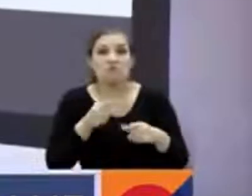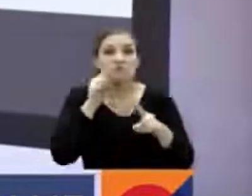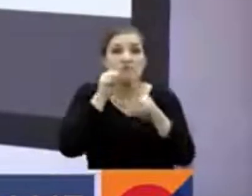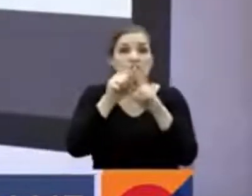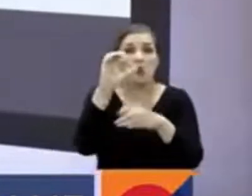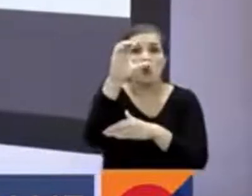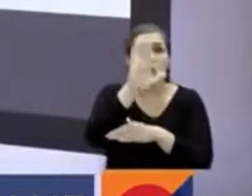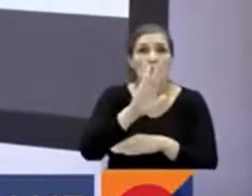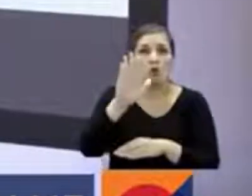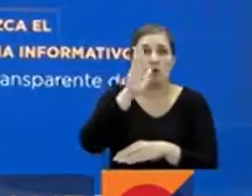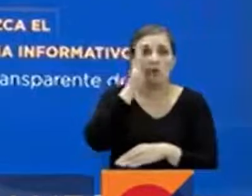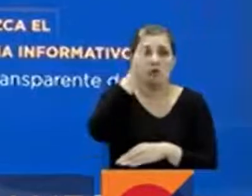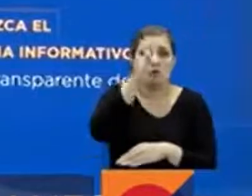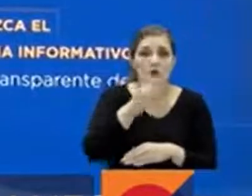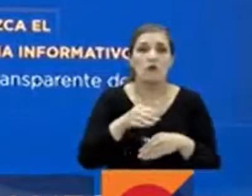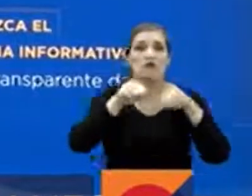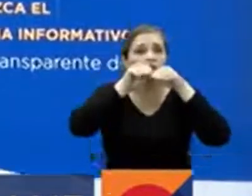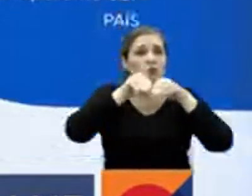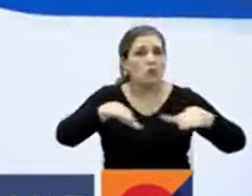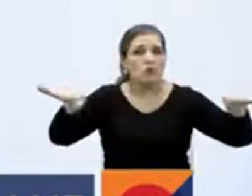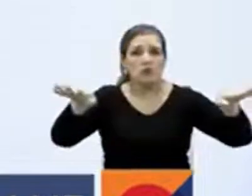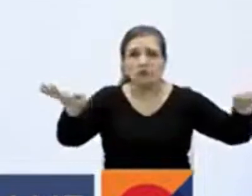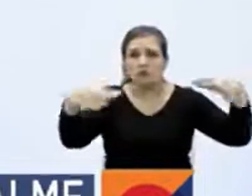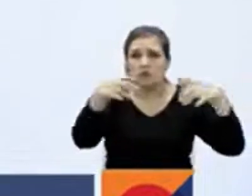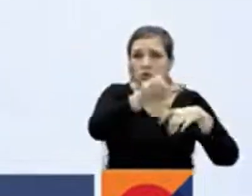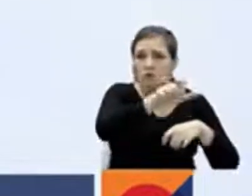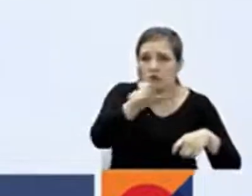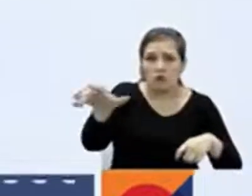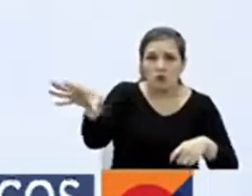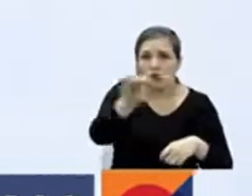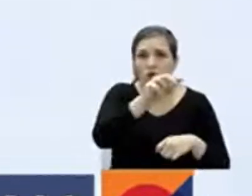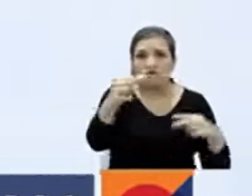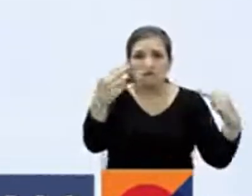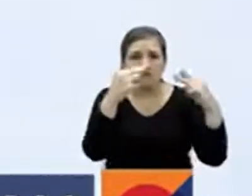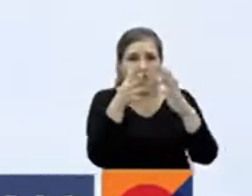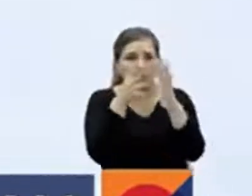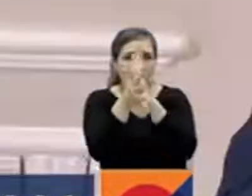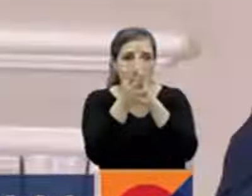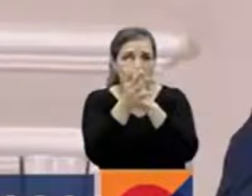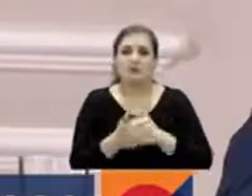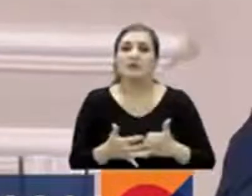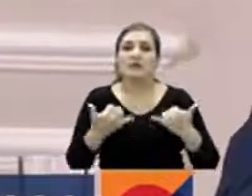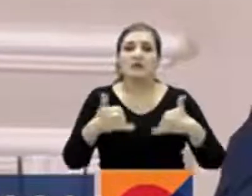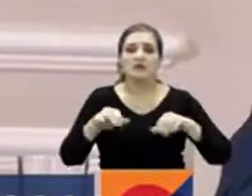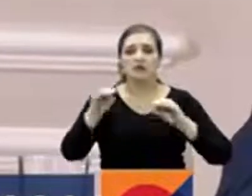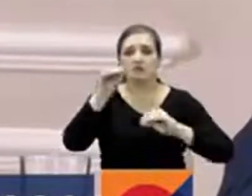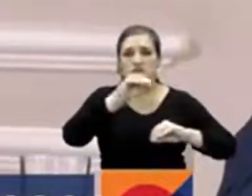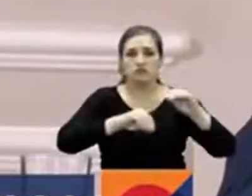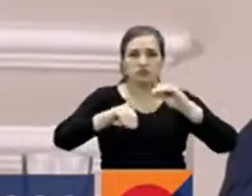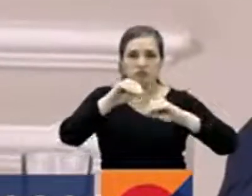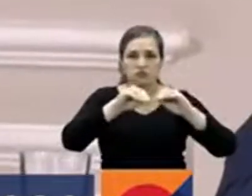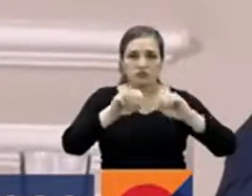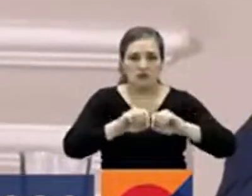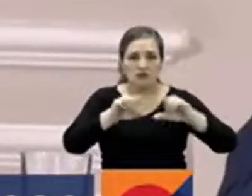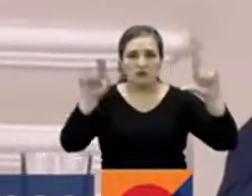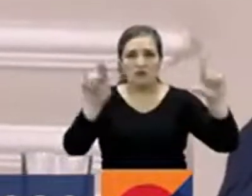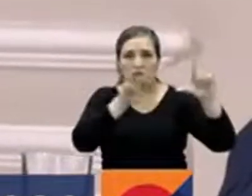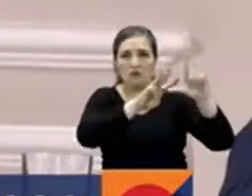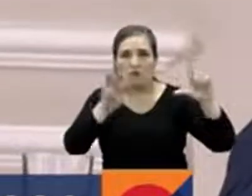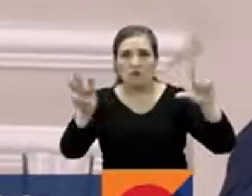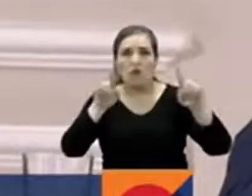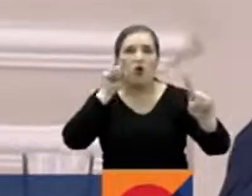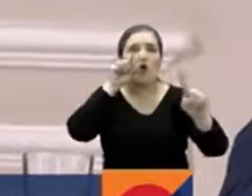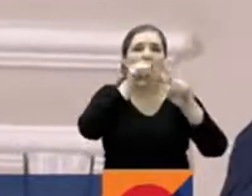futuro. El proceso será público y los colombianos podrán acceder a la información. Estructurada en resoluciones,